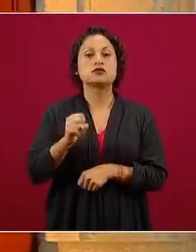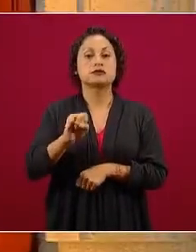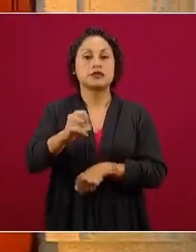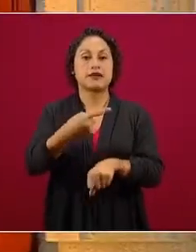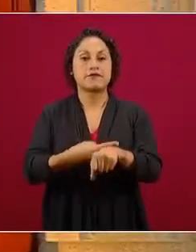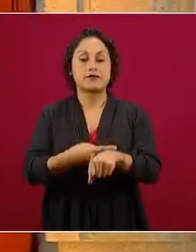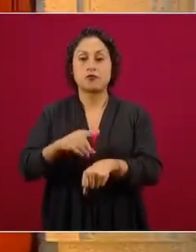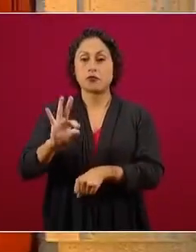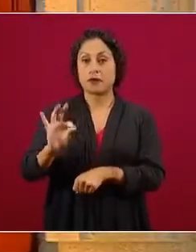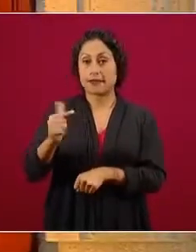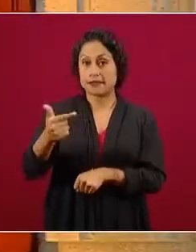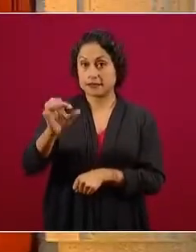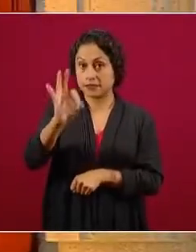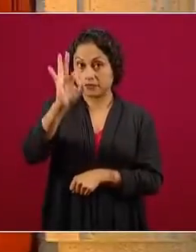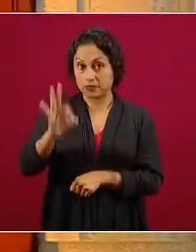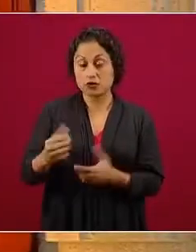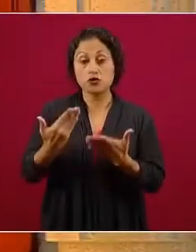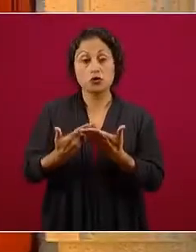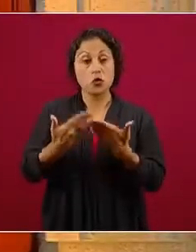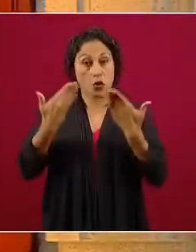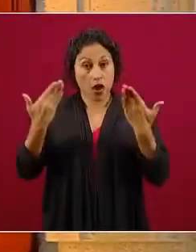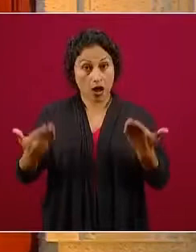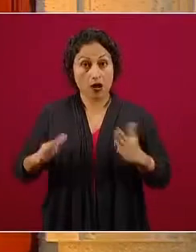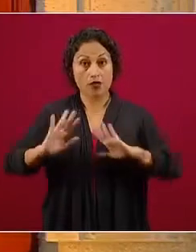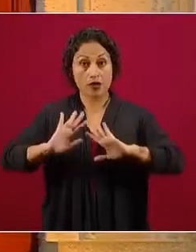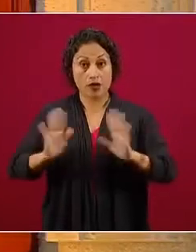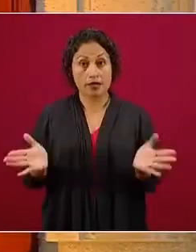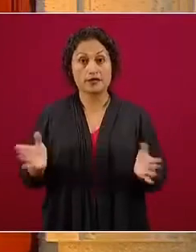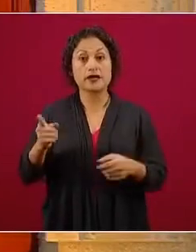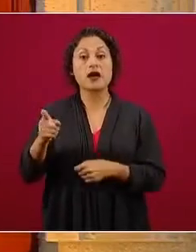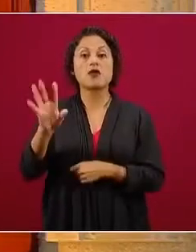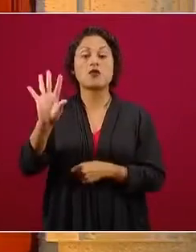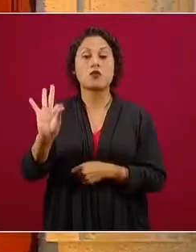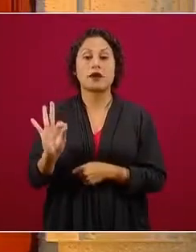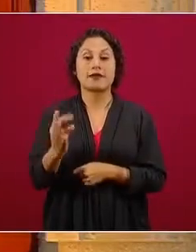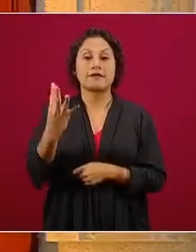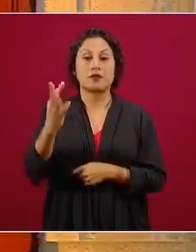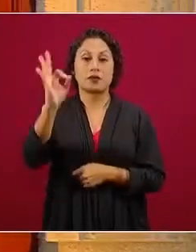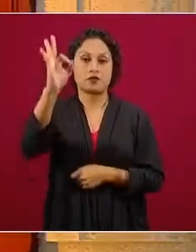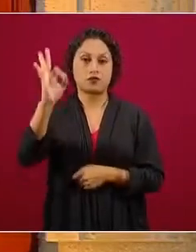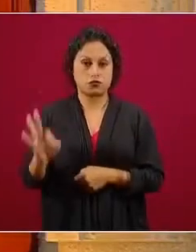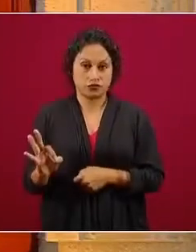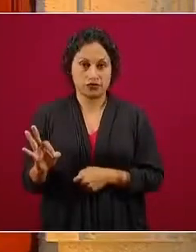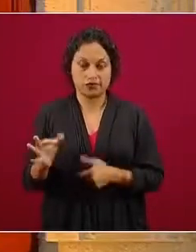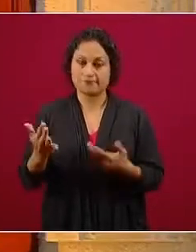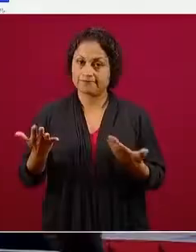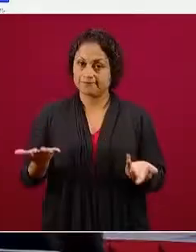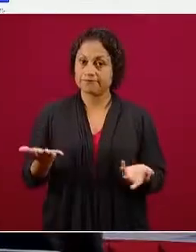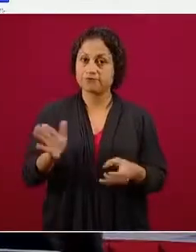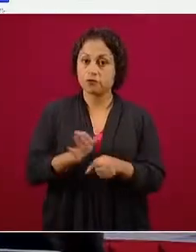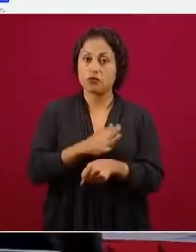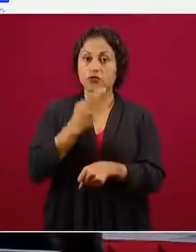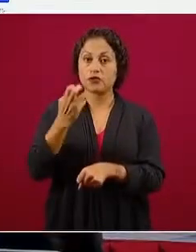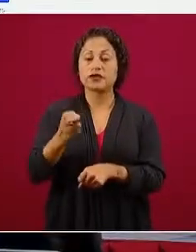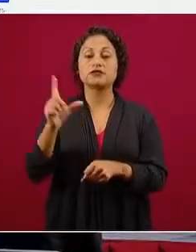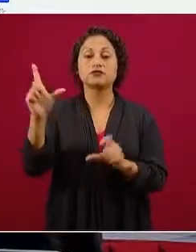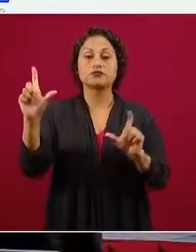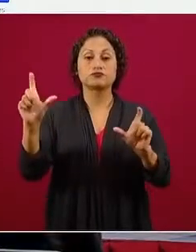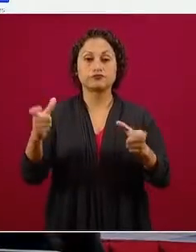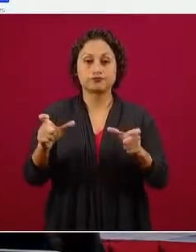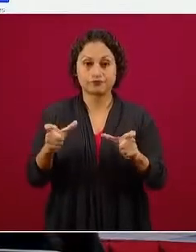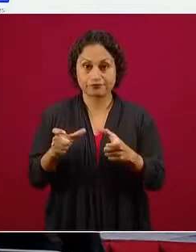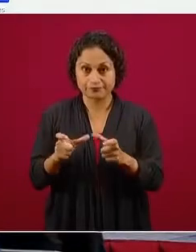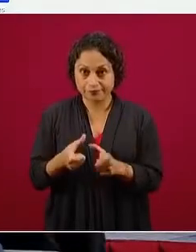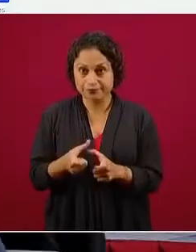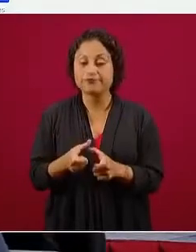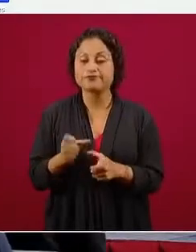47% y el día de hoy estamos abriendo con el porcentaje en 44%. Está también disminuyendo este